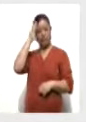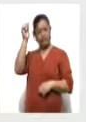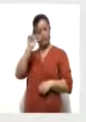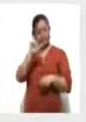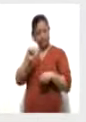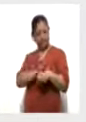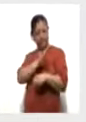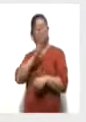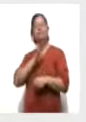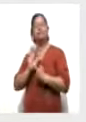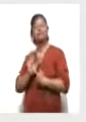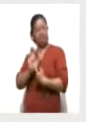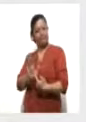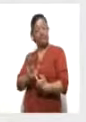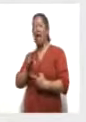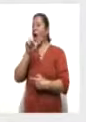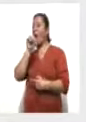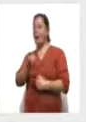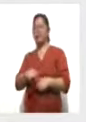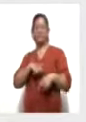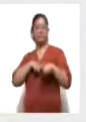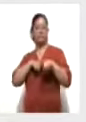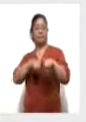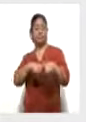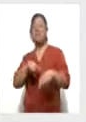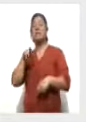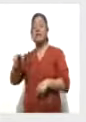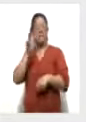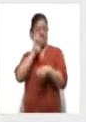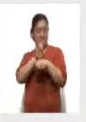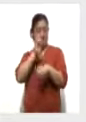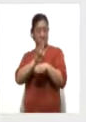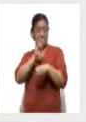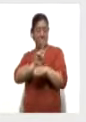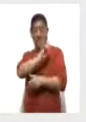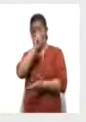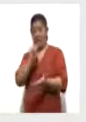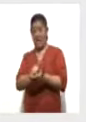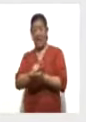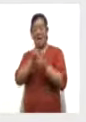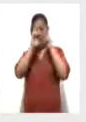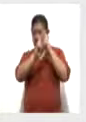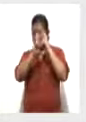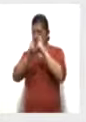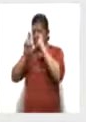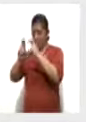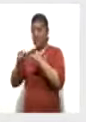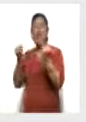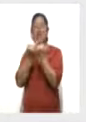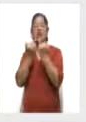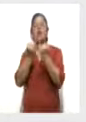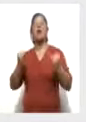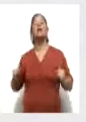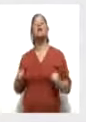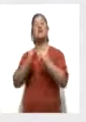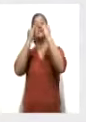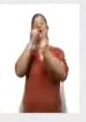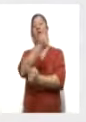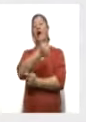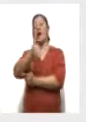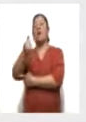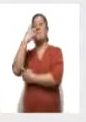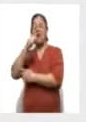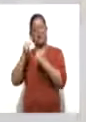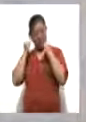y así seguirá. Además, señaló que vigilará que se respeten las leyes y la integridad de las instituciones para garantizar este